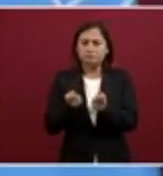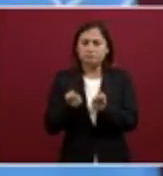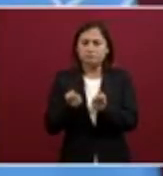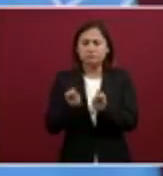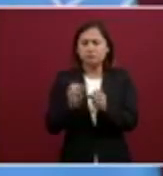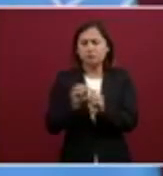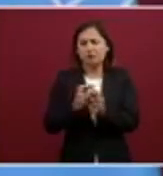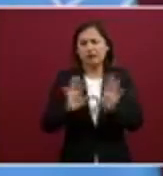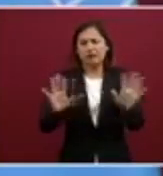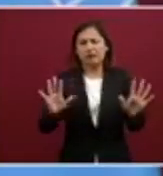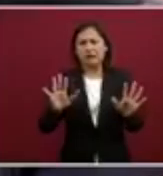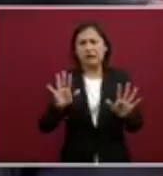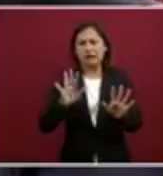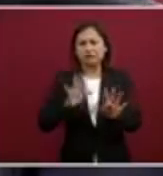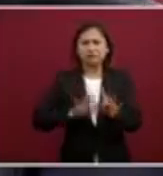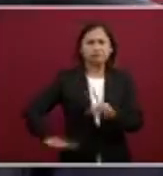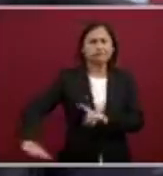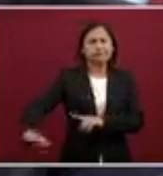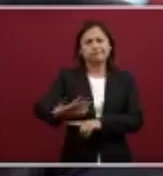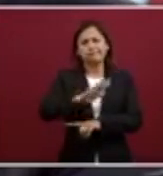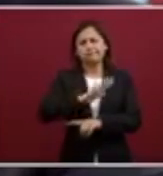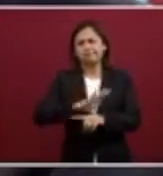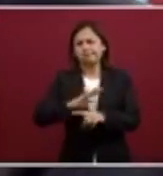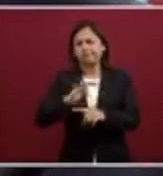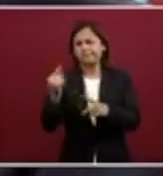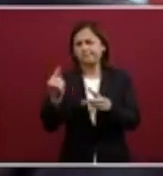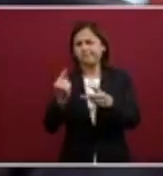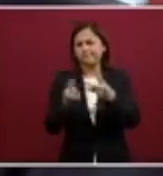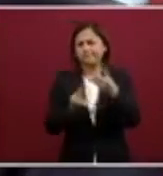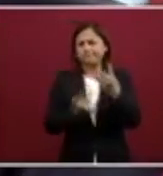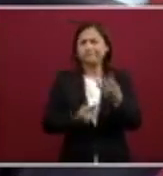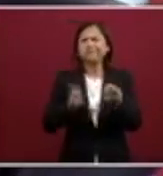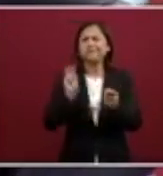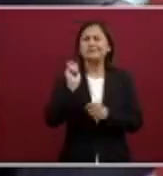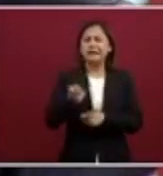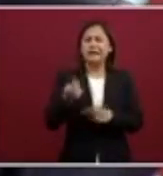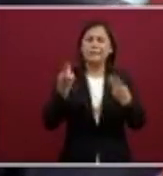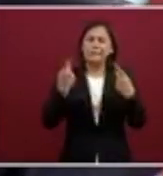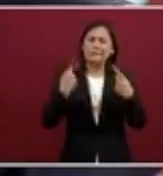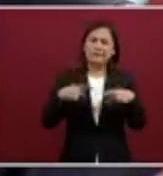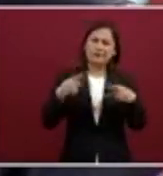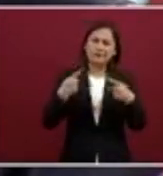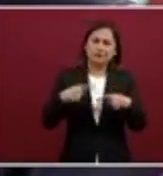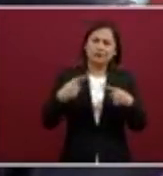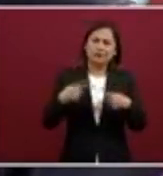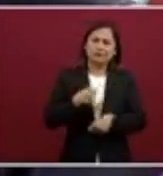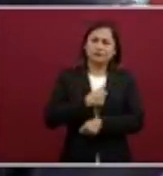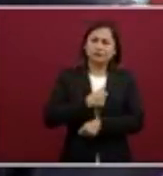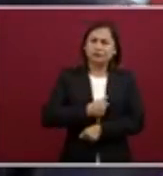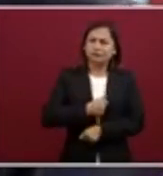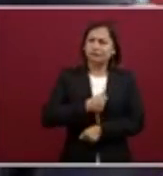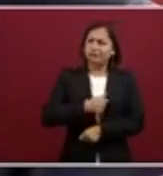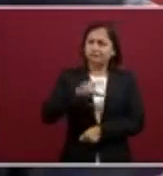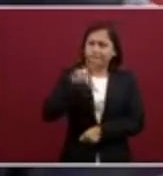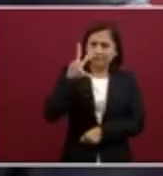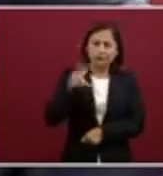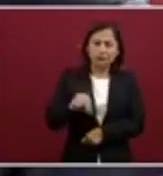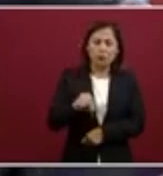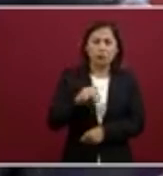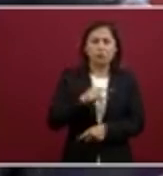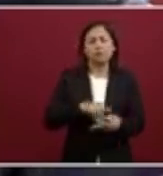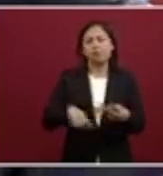conlleva, implica, el que no sufra la gente, el que se